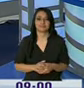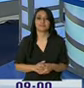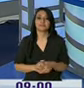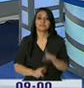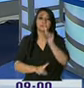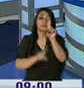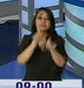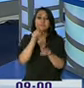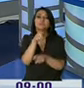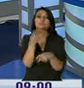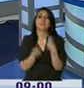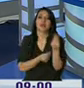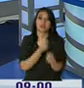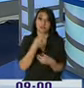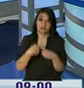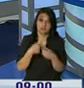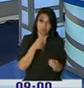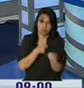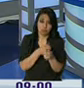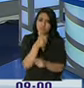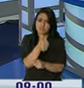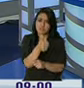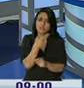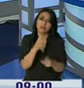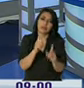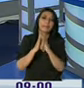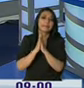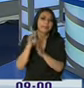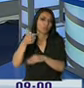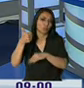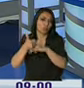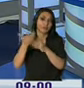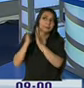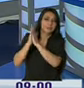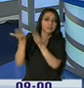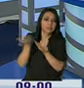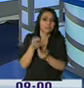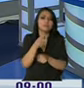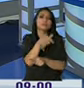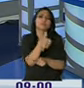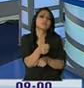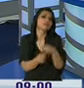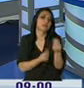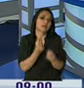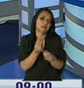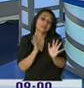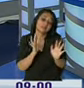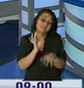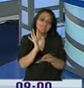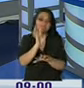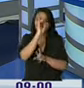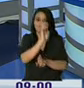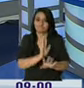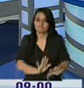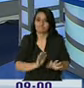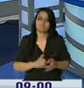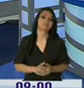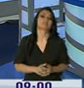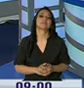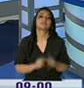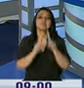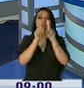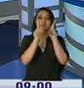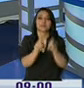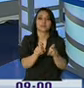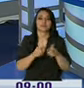¿qué va a hacer usted por la ciudad? Yo ya sé lo que espera que haga la autoridad. ¿Y usted qué va a hacer? Ahí le dejo de tarea. Así es, buena pregunta para todos